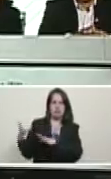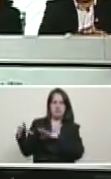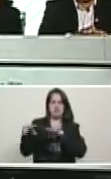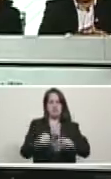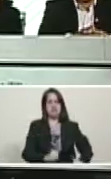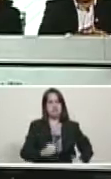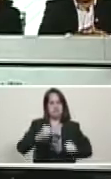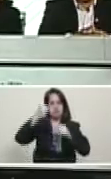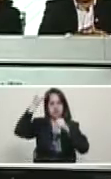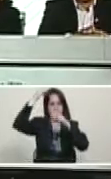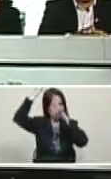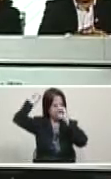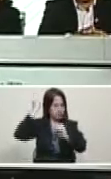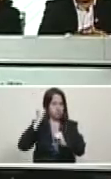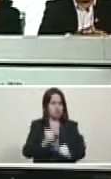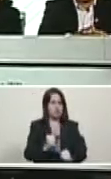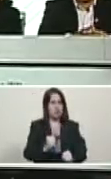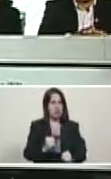rebelde